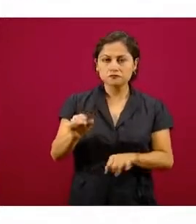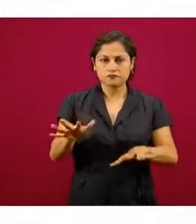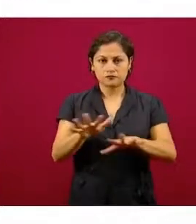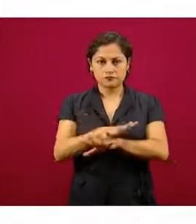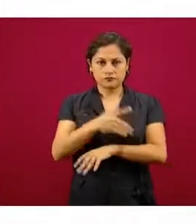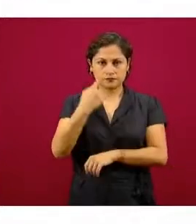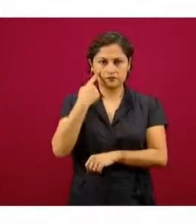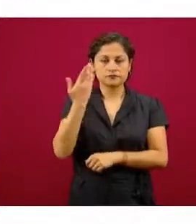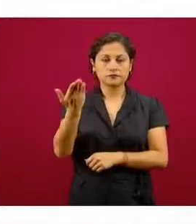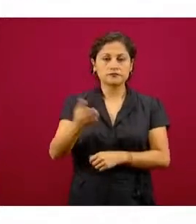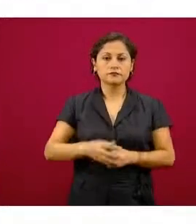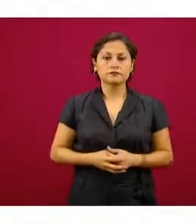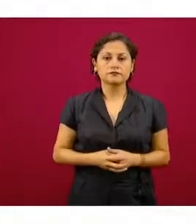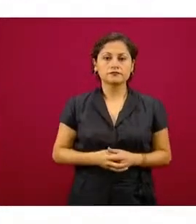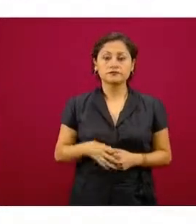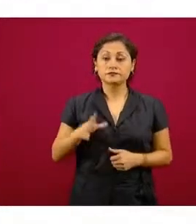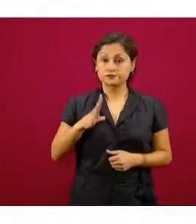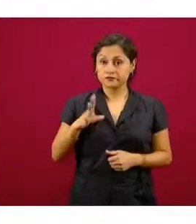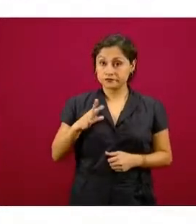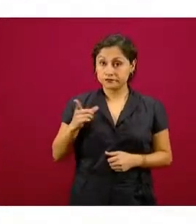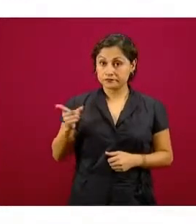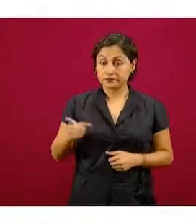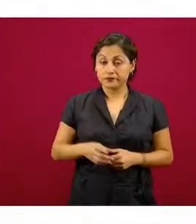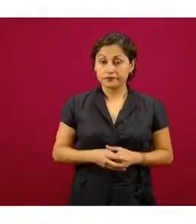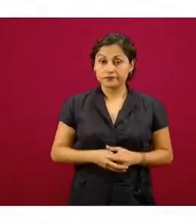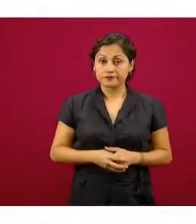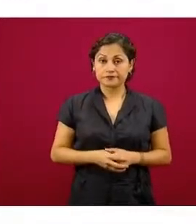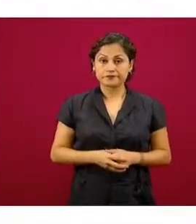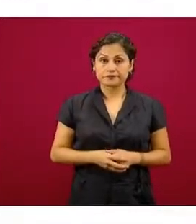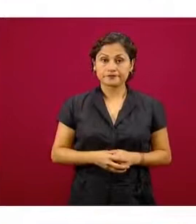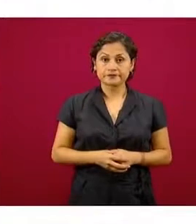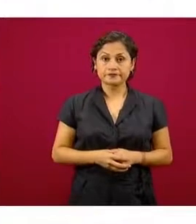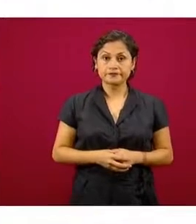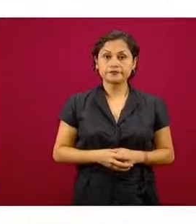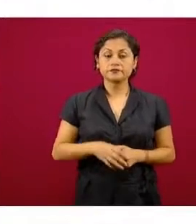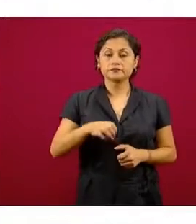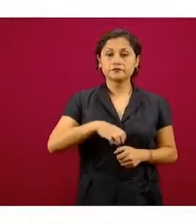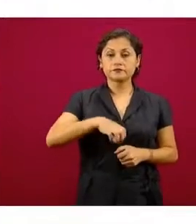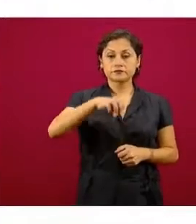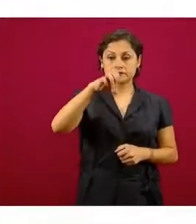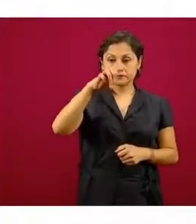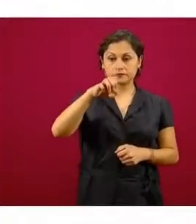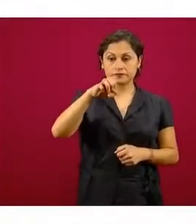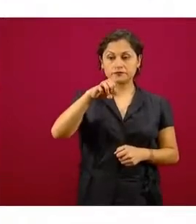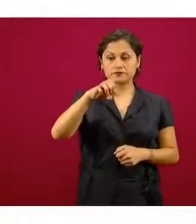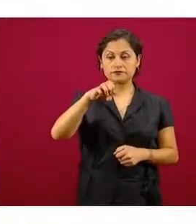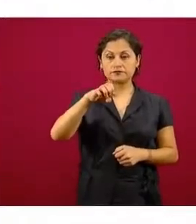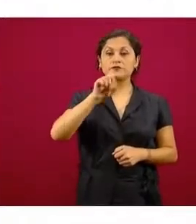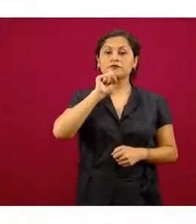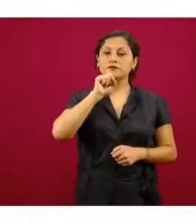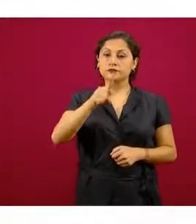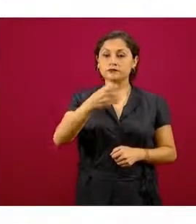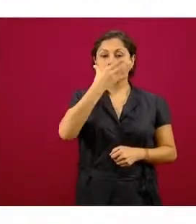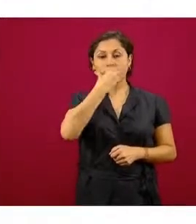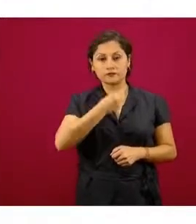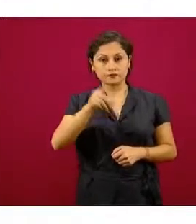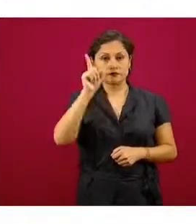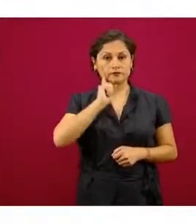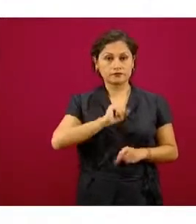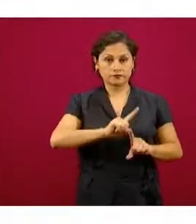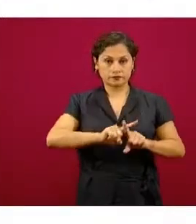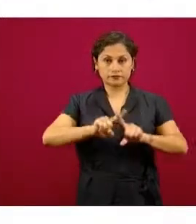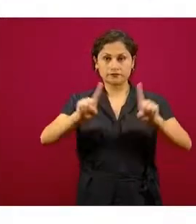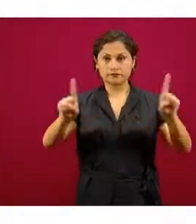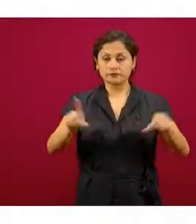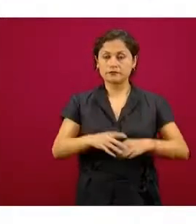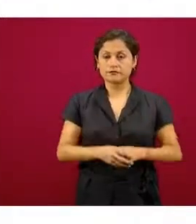Aquí tenemos precisamente la distribución por grupos de edad quinquenal y también por sexo. Podemos ver que la